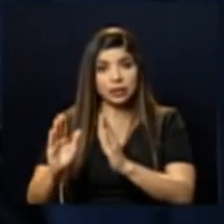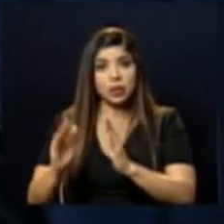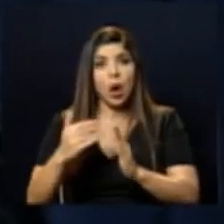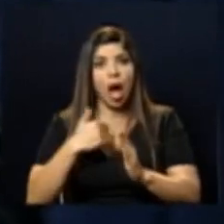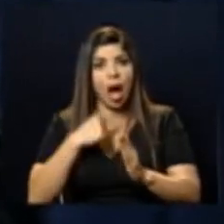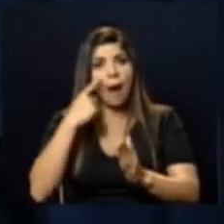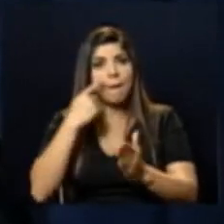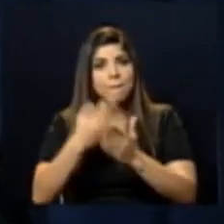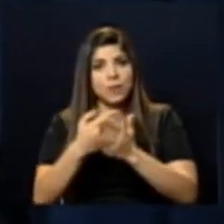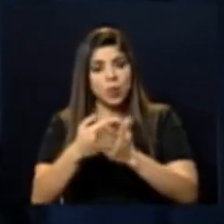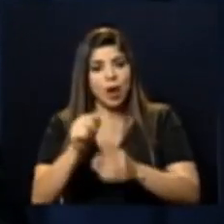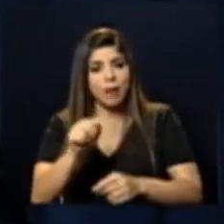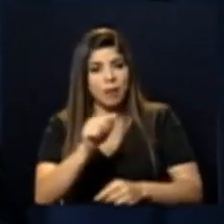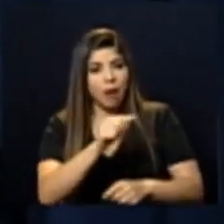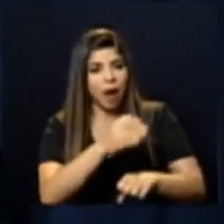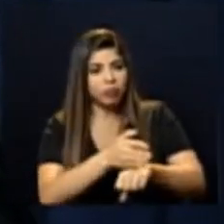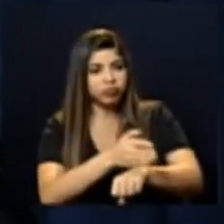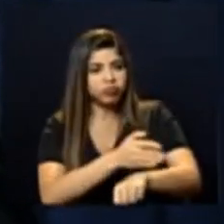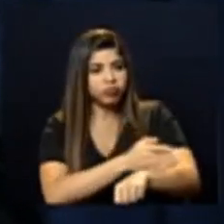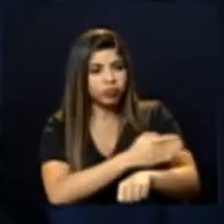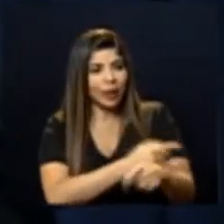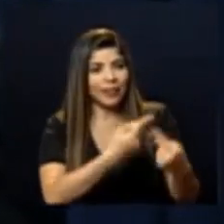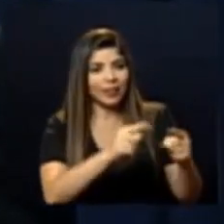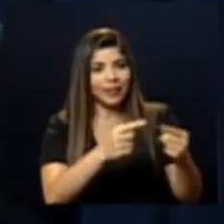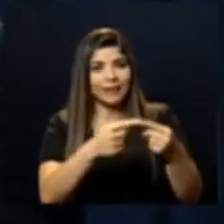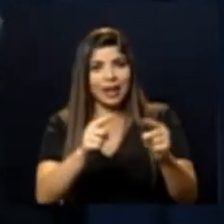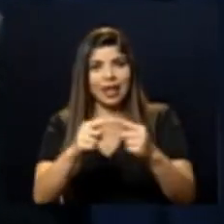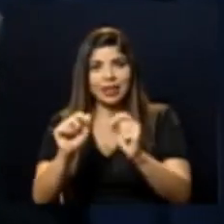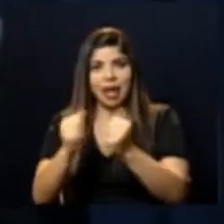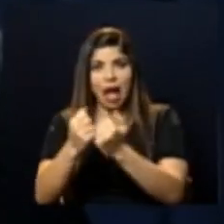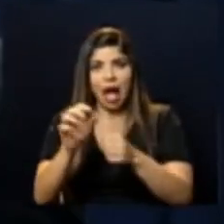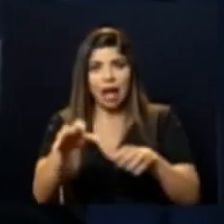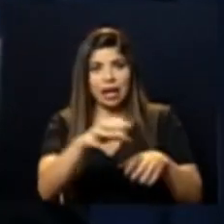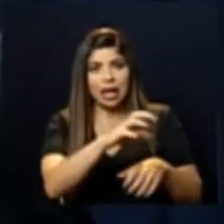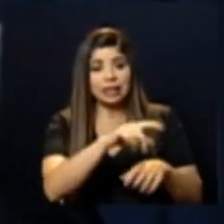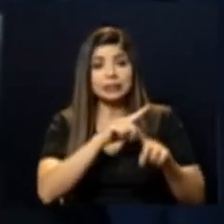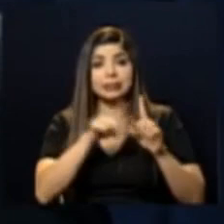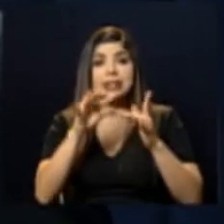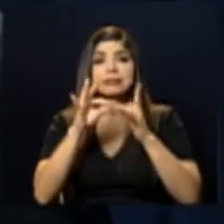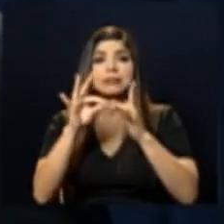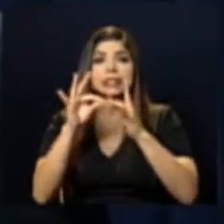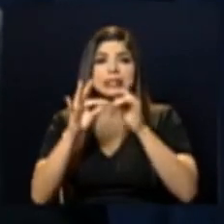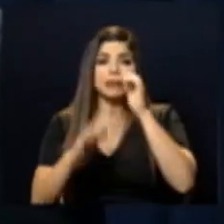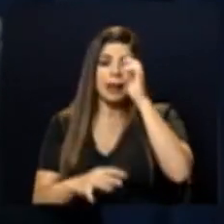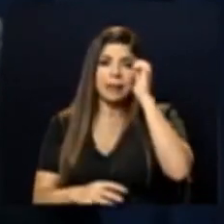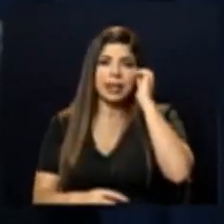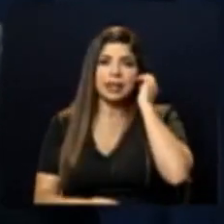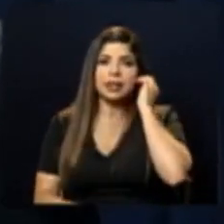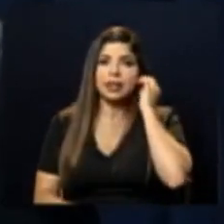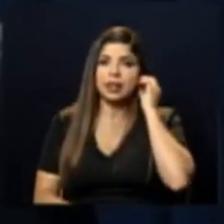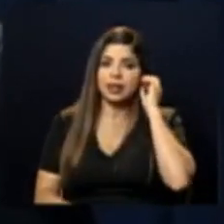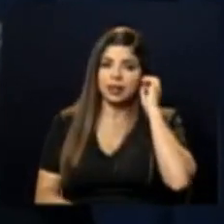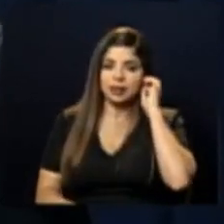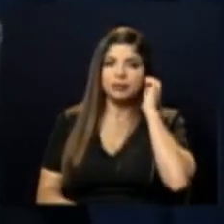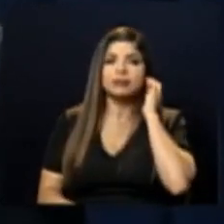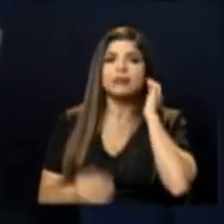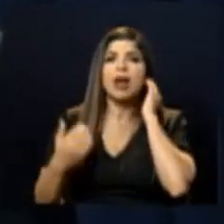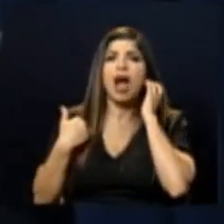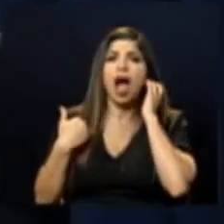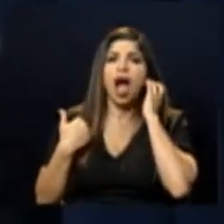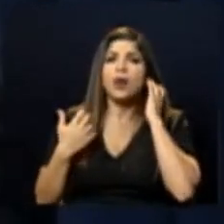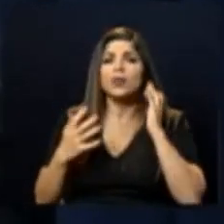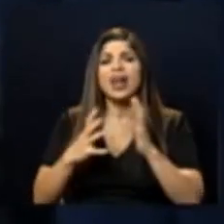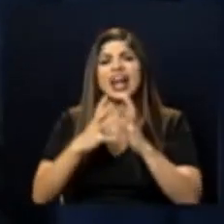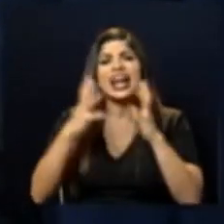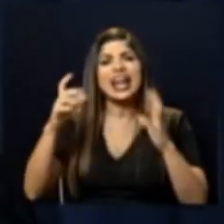hay evidencia de progreso en varios campos, pero sobre todo, una gran necesidad de